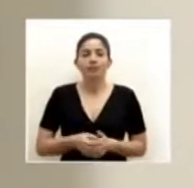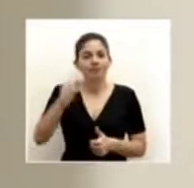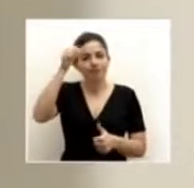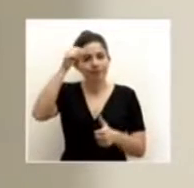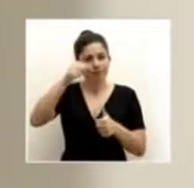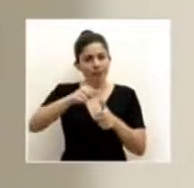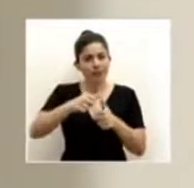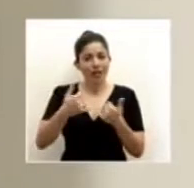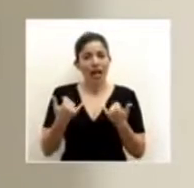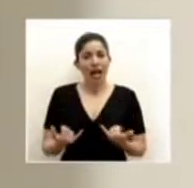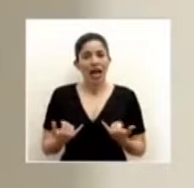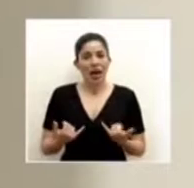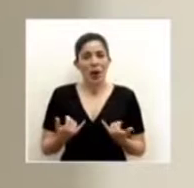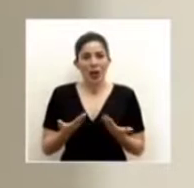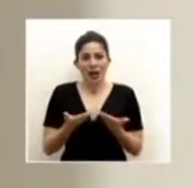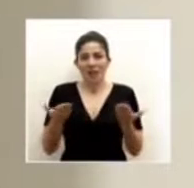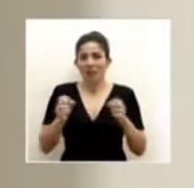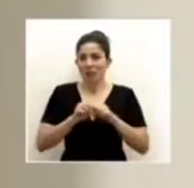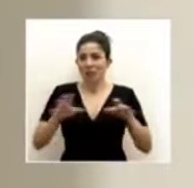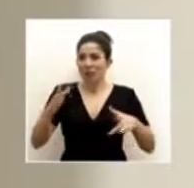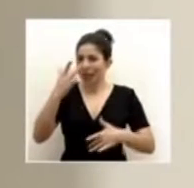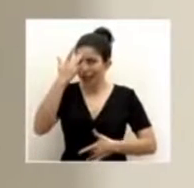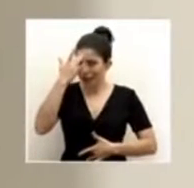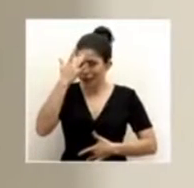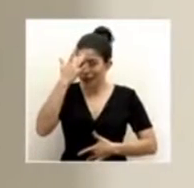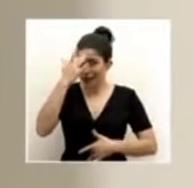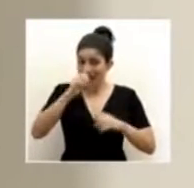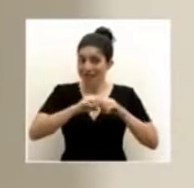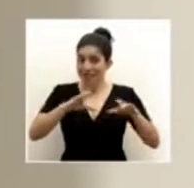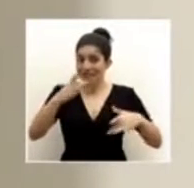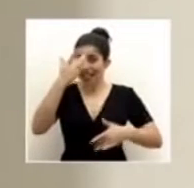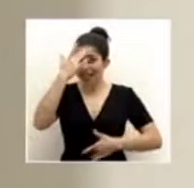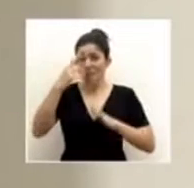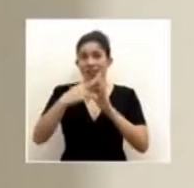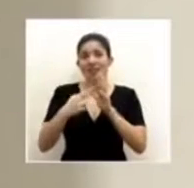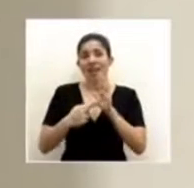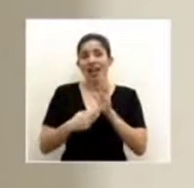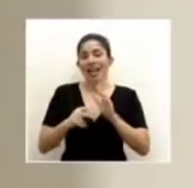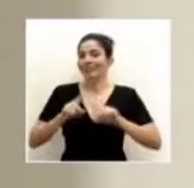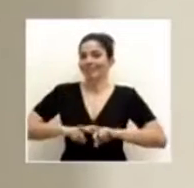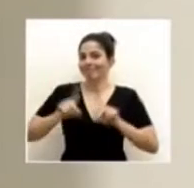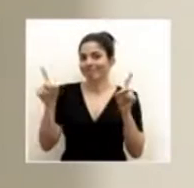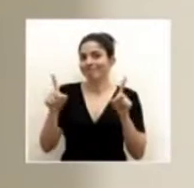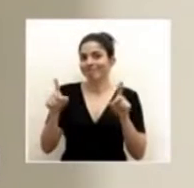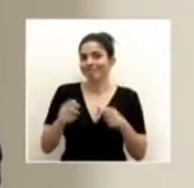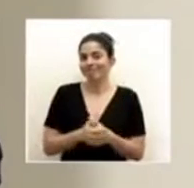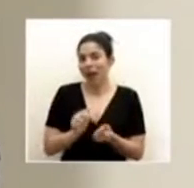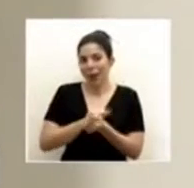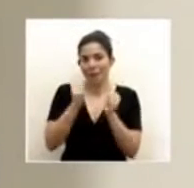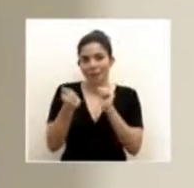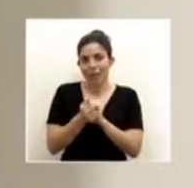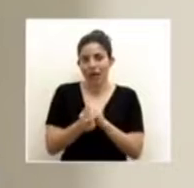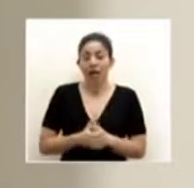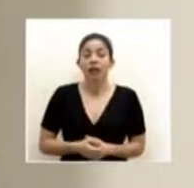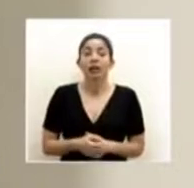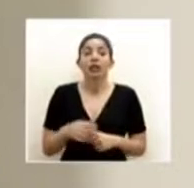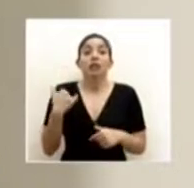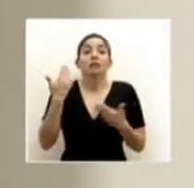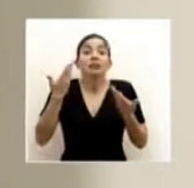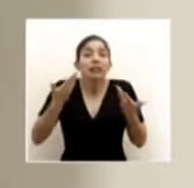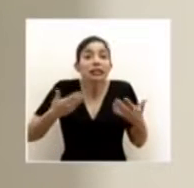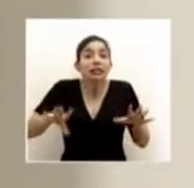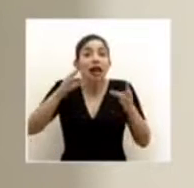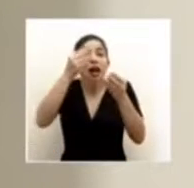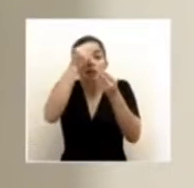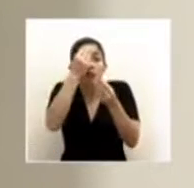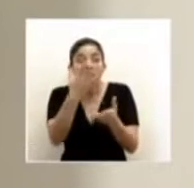recordemos que estamos en medio de una pandemia, y en medio de una pandemia las reglas cambian. Y así como lo hemos indicado